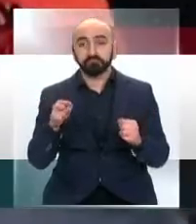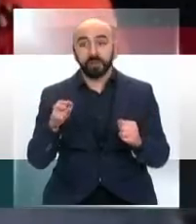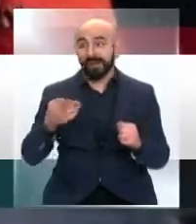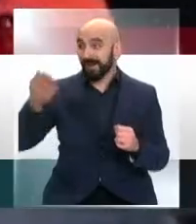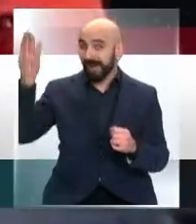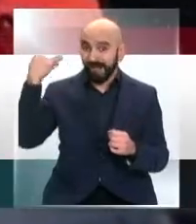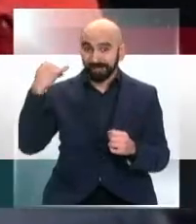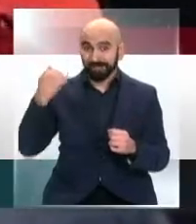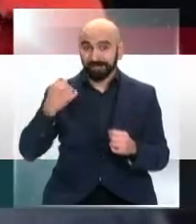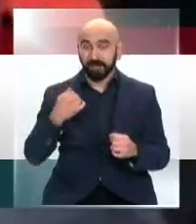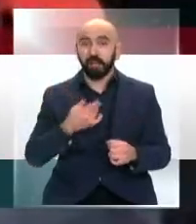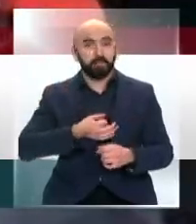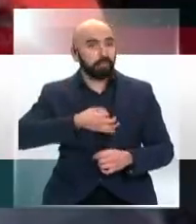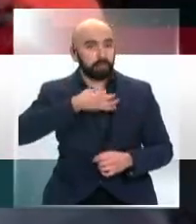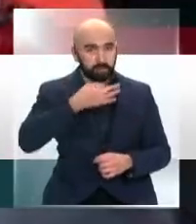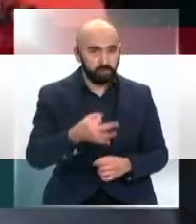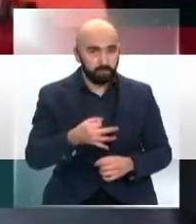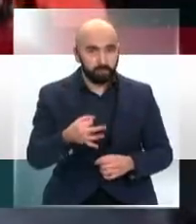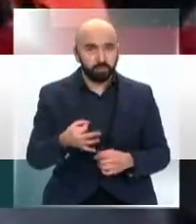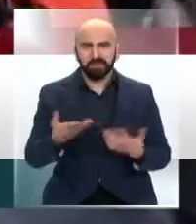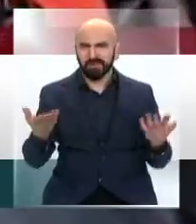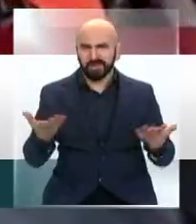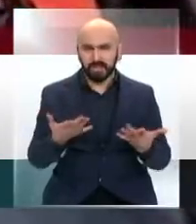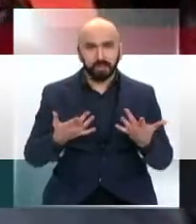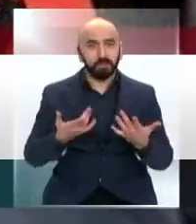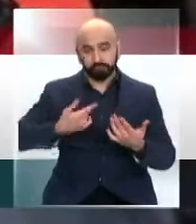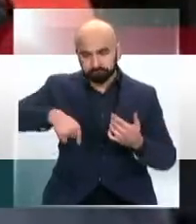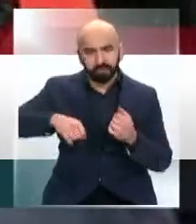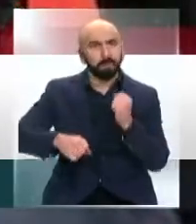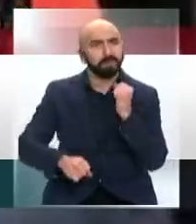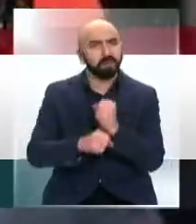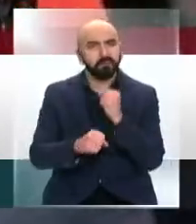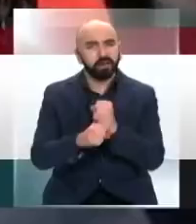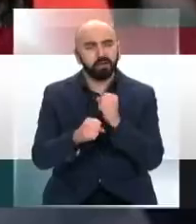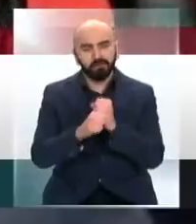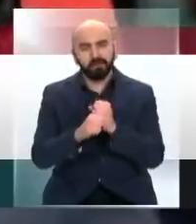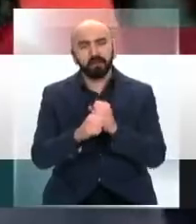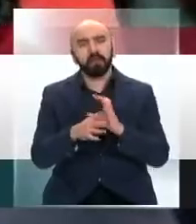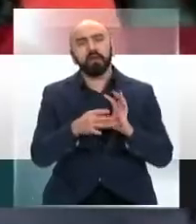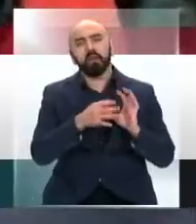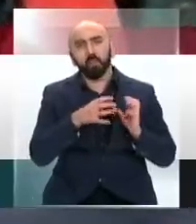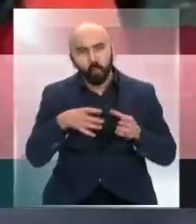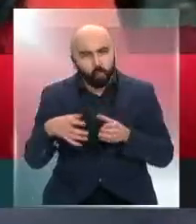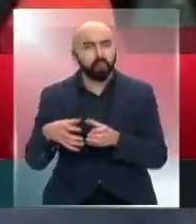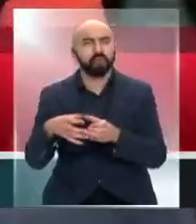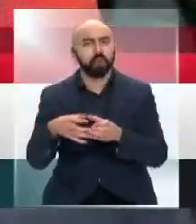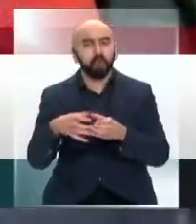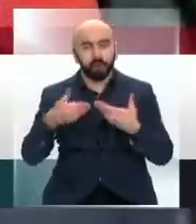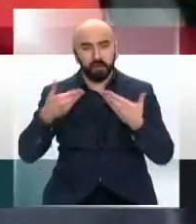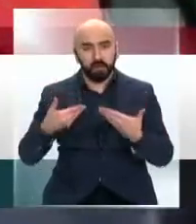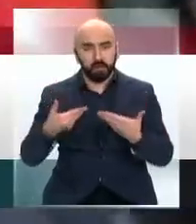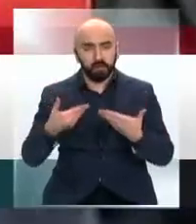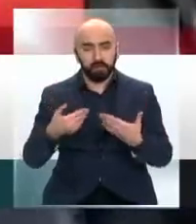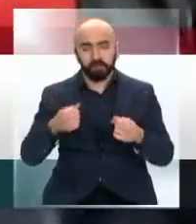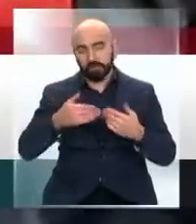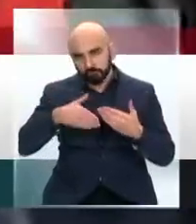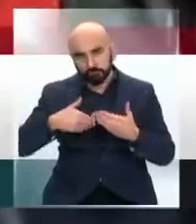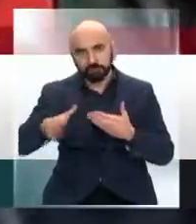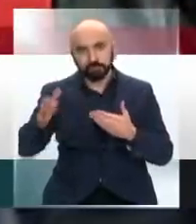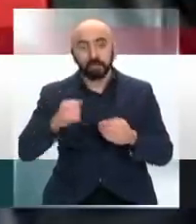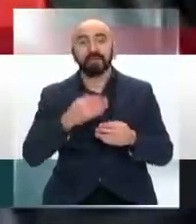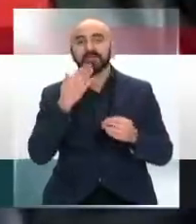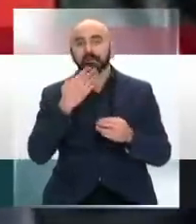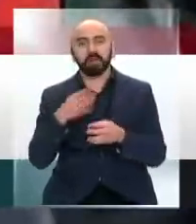tal como dijimos, vamos a trabajar juntos desde esta noche, y con el Partido Comunista y todas las fuerzas de Chile Digno, a quienes les entregamos un